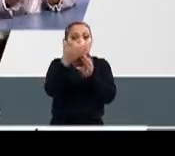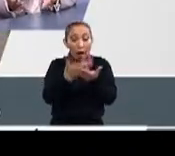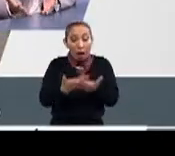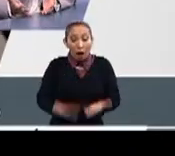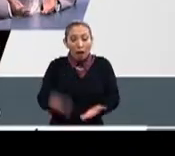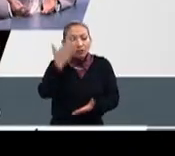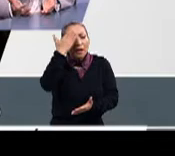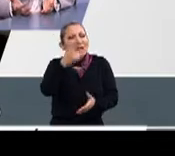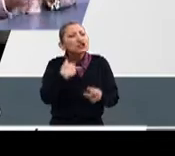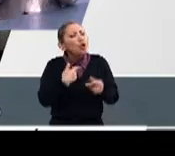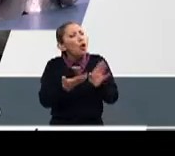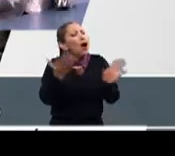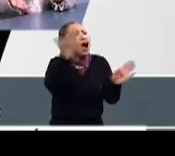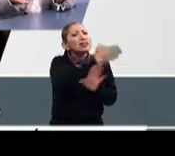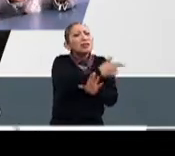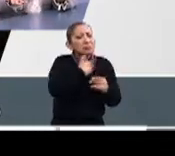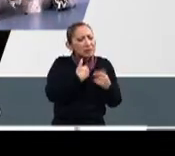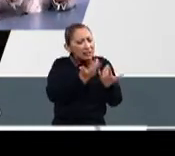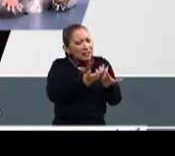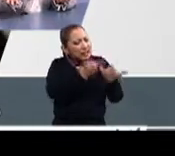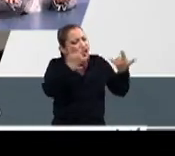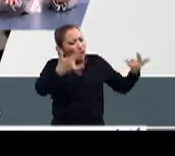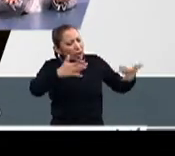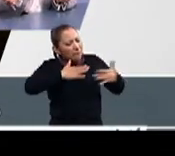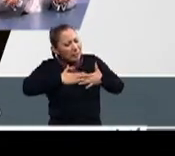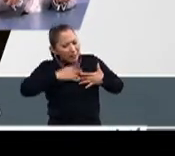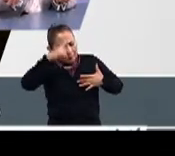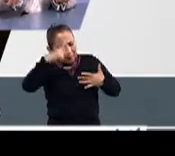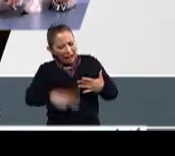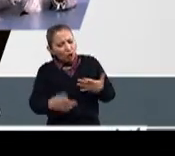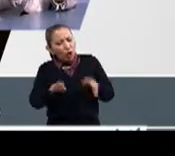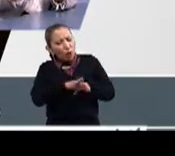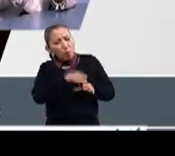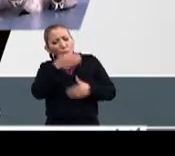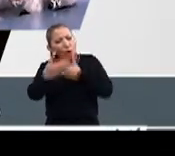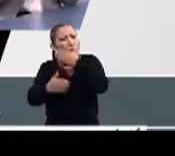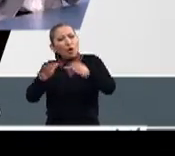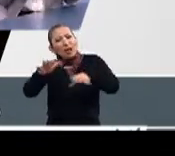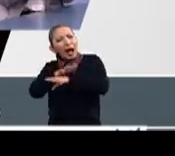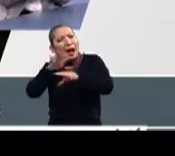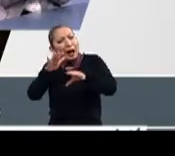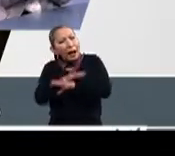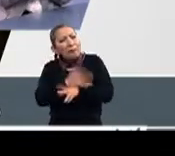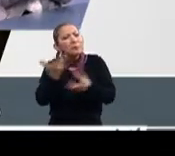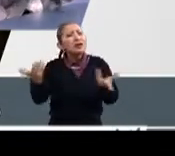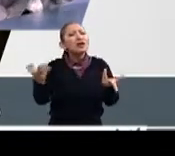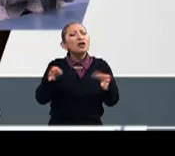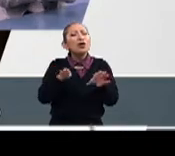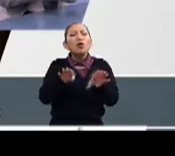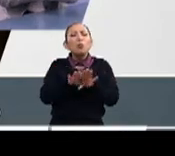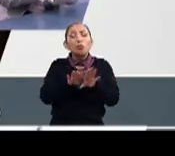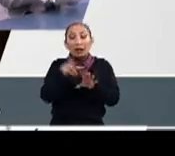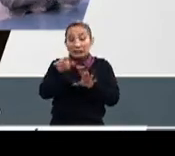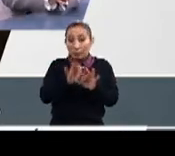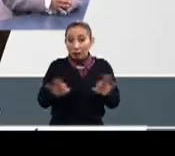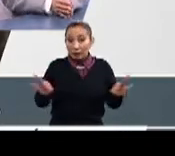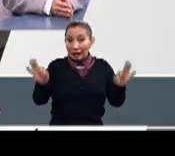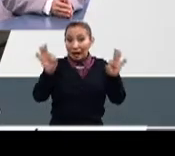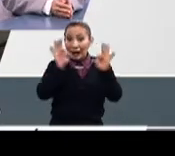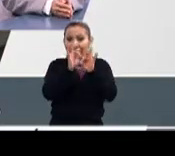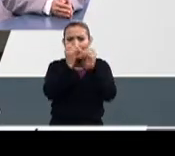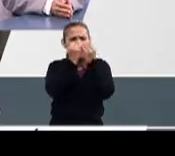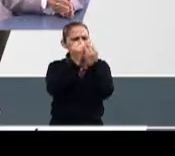realmente sepamos de dónde venimos, cuáles han sido las grandes transformaciones que ha habido en el país. Fue tan importante